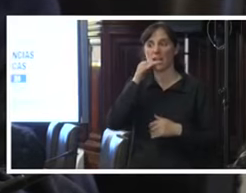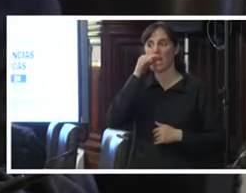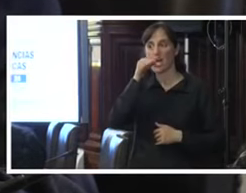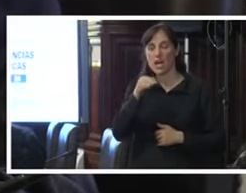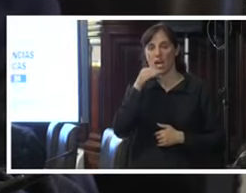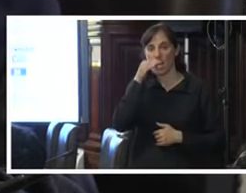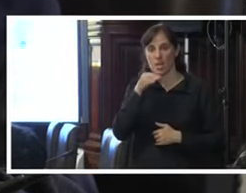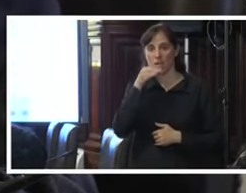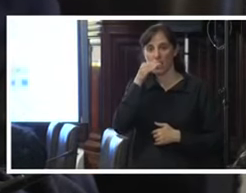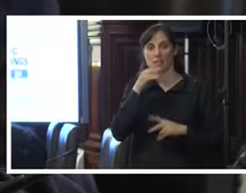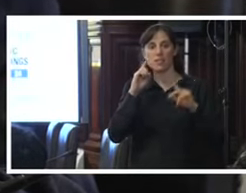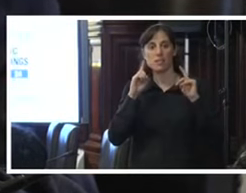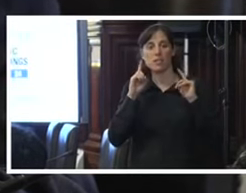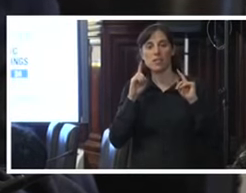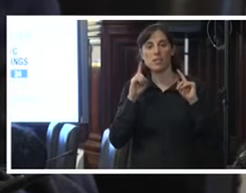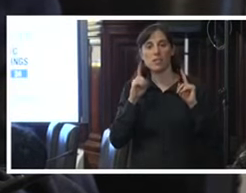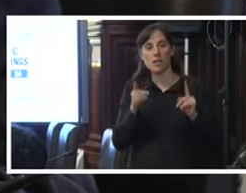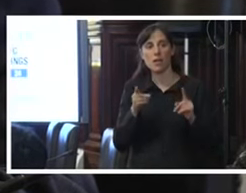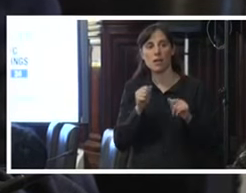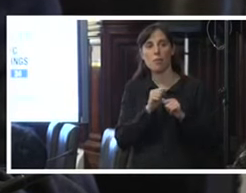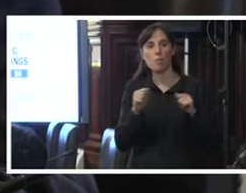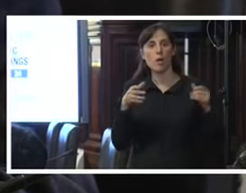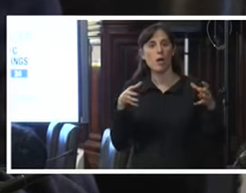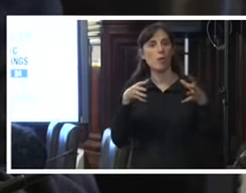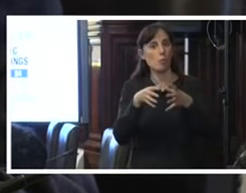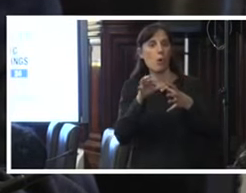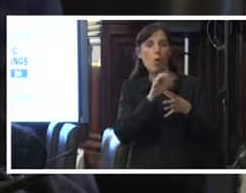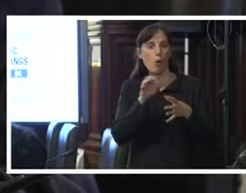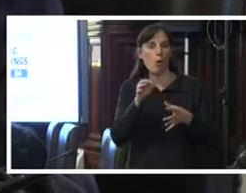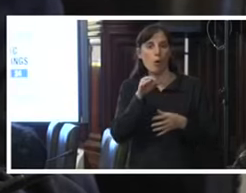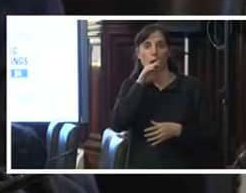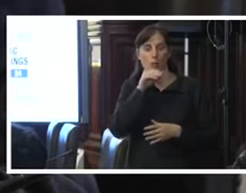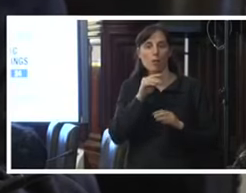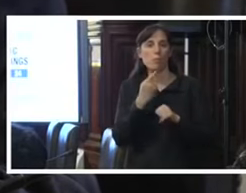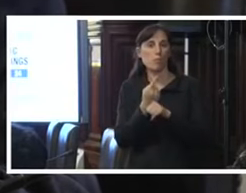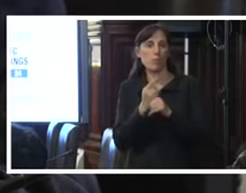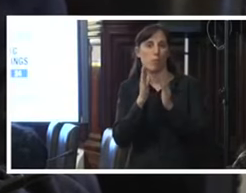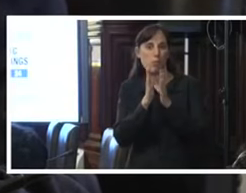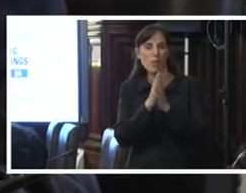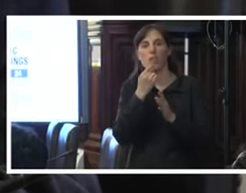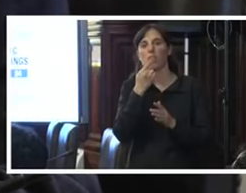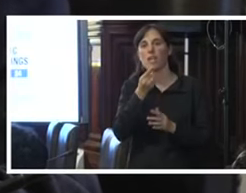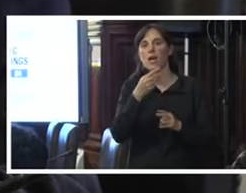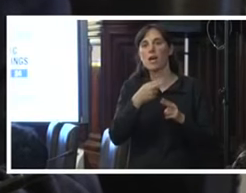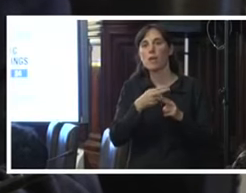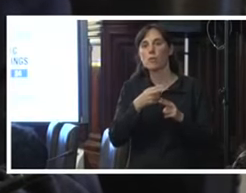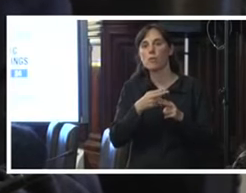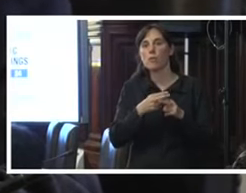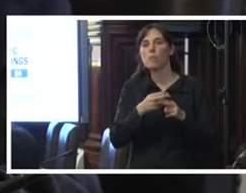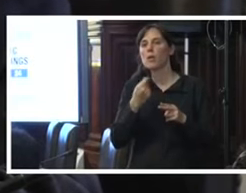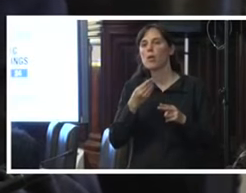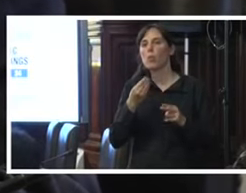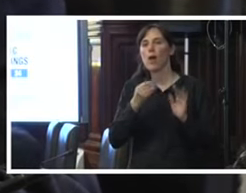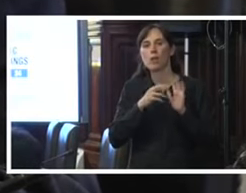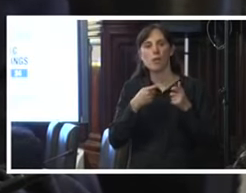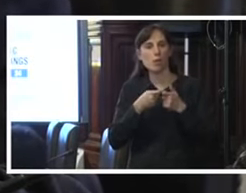que preside el grupo o que va a tomar la palabra se identifique señalando su nombre y la organización a que